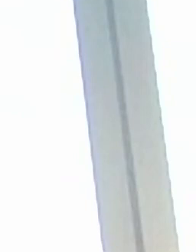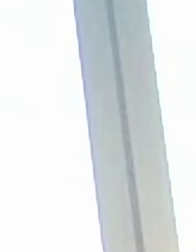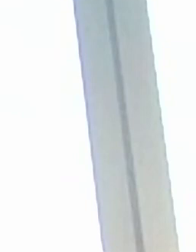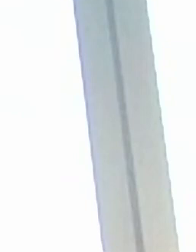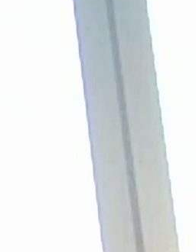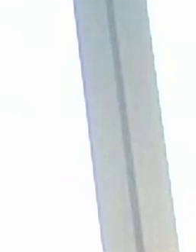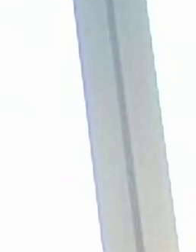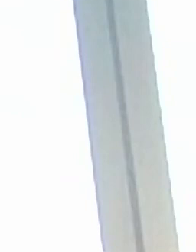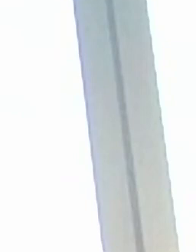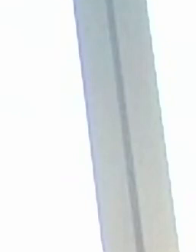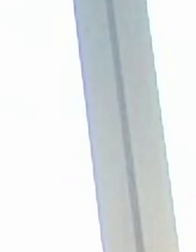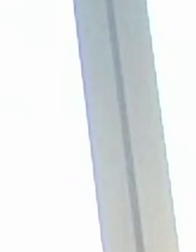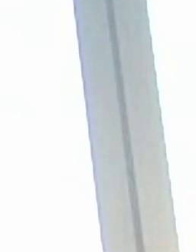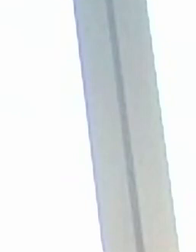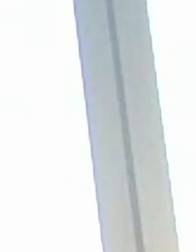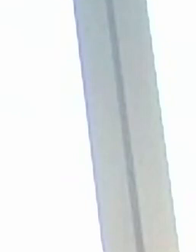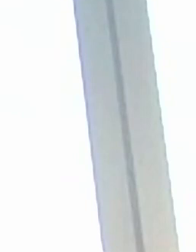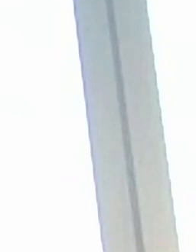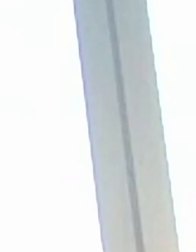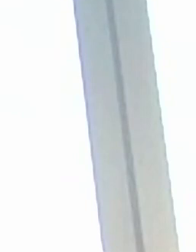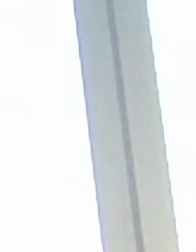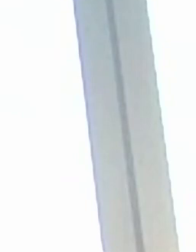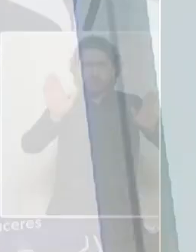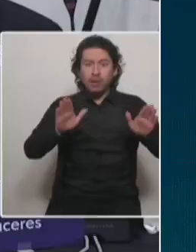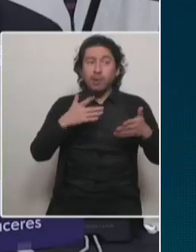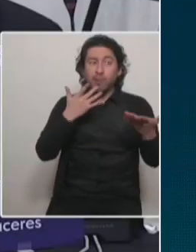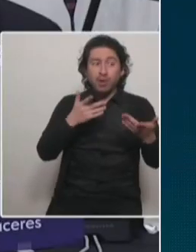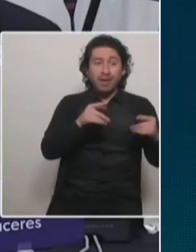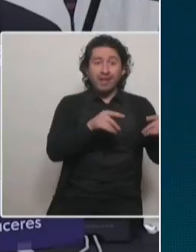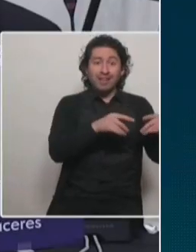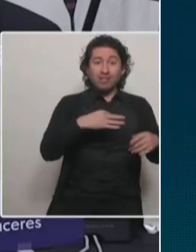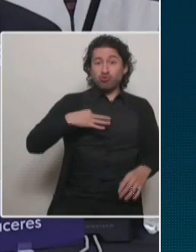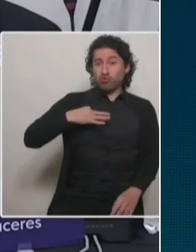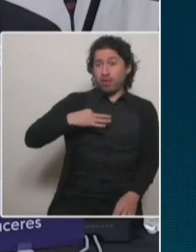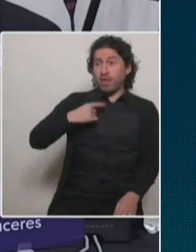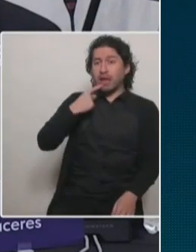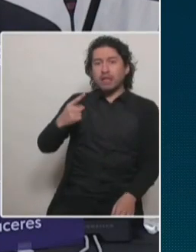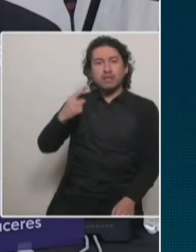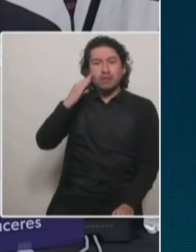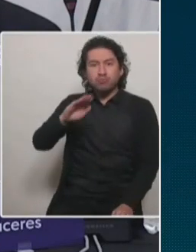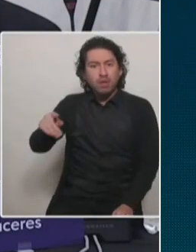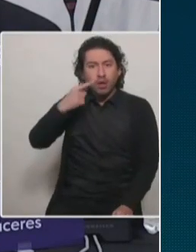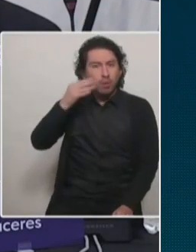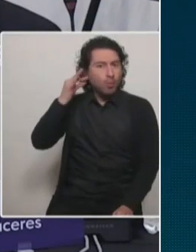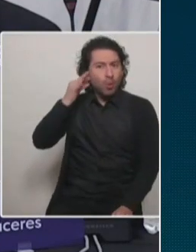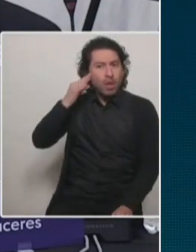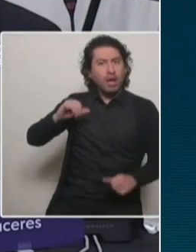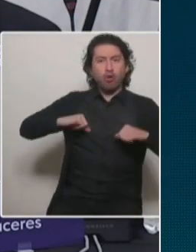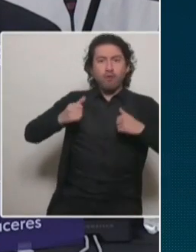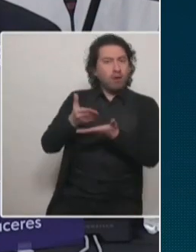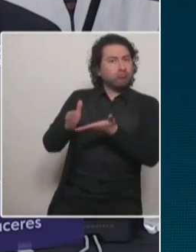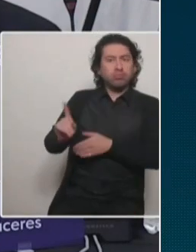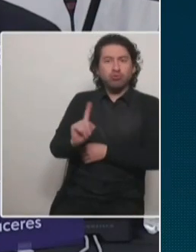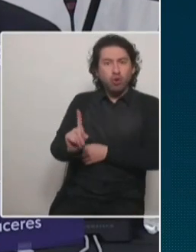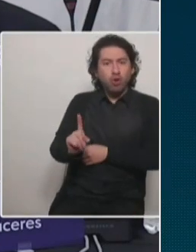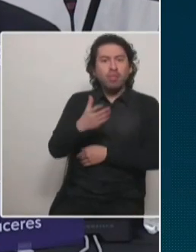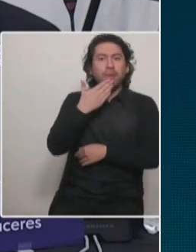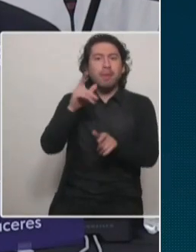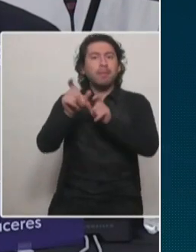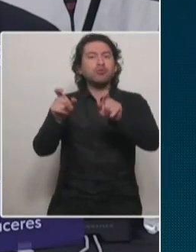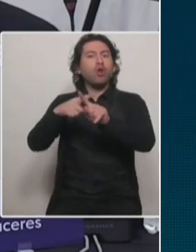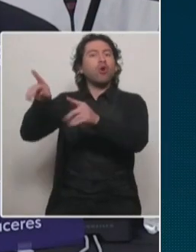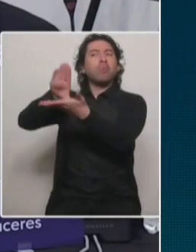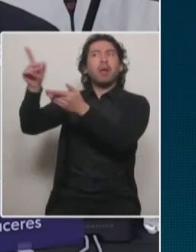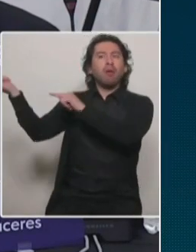acuerdo cómo vamos a empezar a funcionar en un contexto que también yo diría que habían varias tensiones acumuladas este